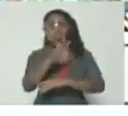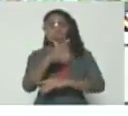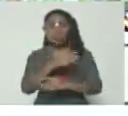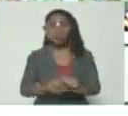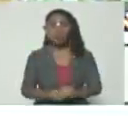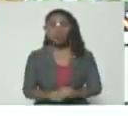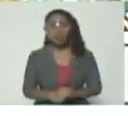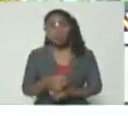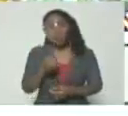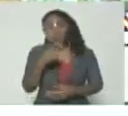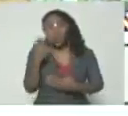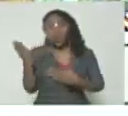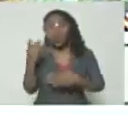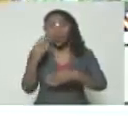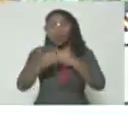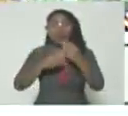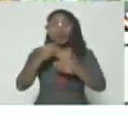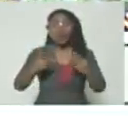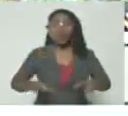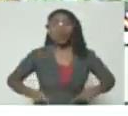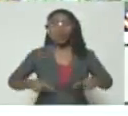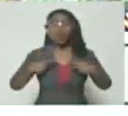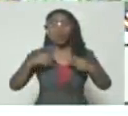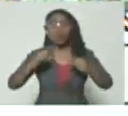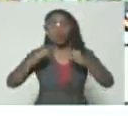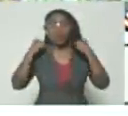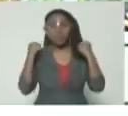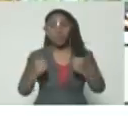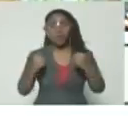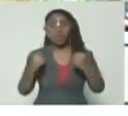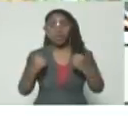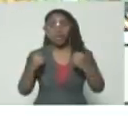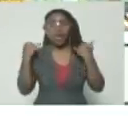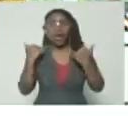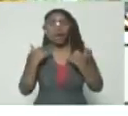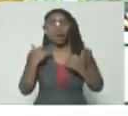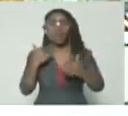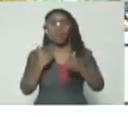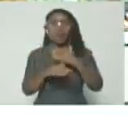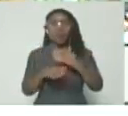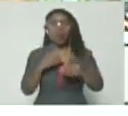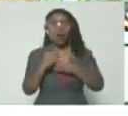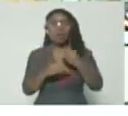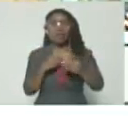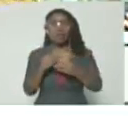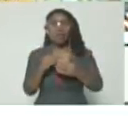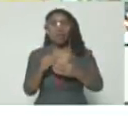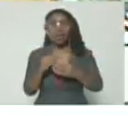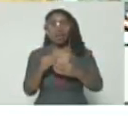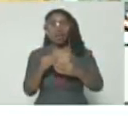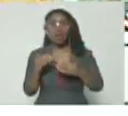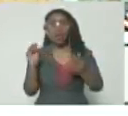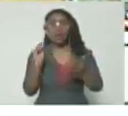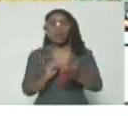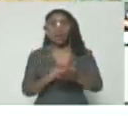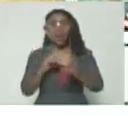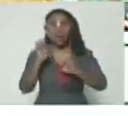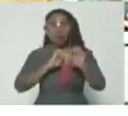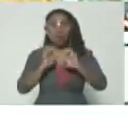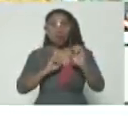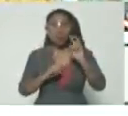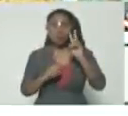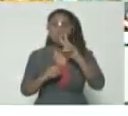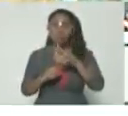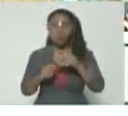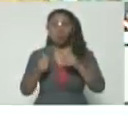2015. Y bueno, él le dio mucha vida, mucha fuerza. Ahora lo vamos a retomar. Estuvimos evaluando, bueno, es bien